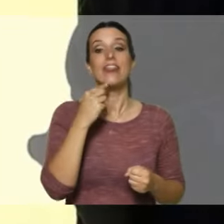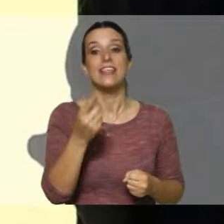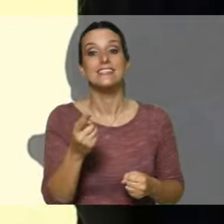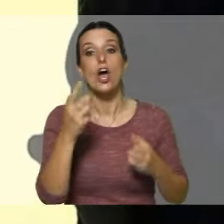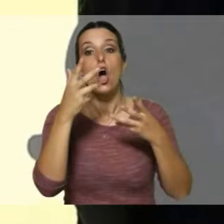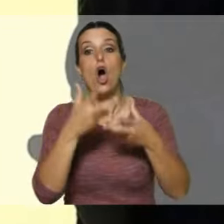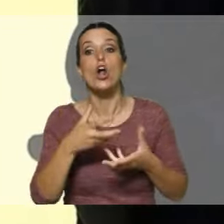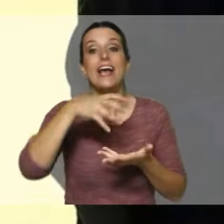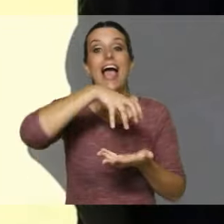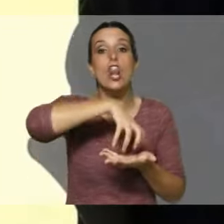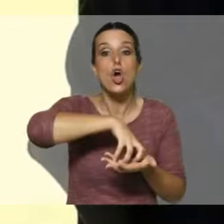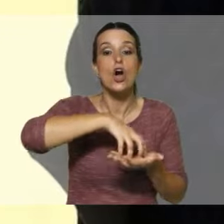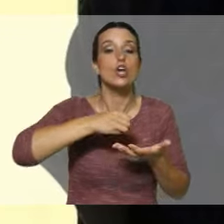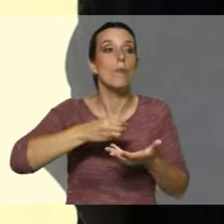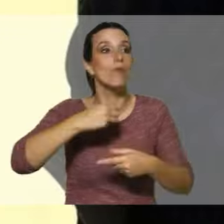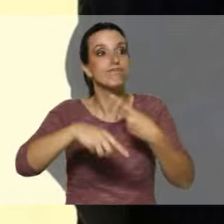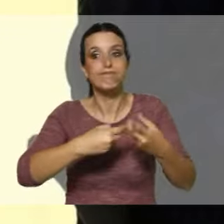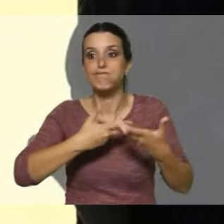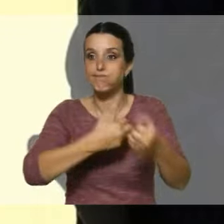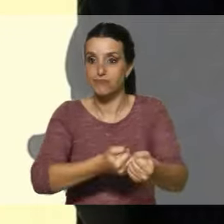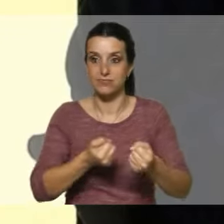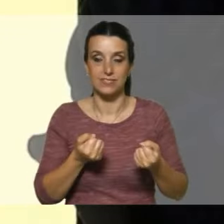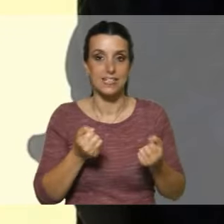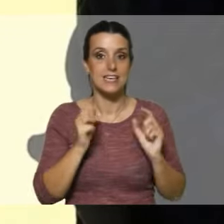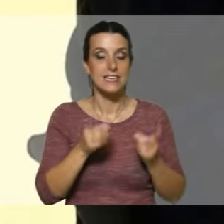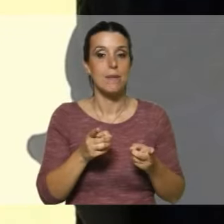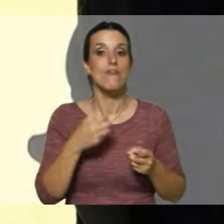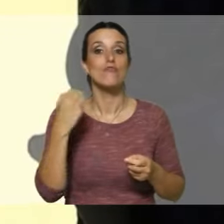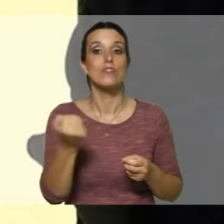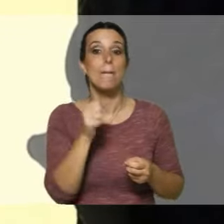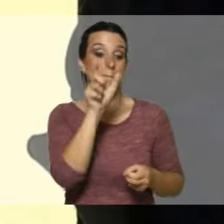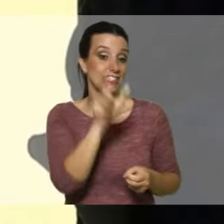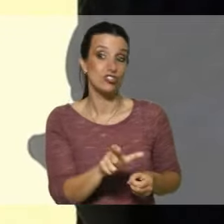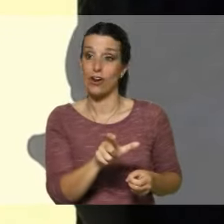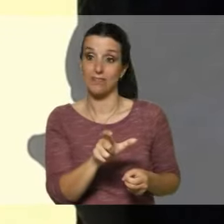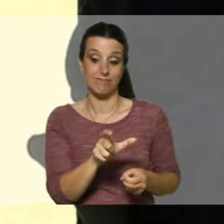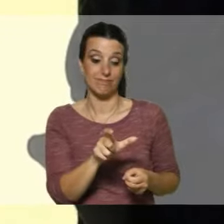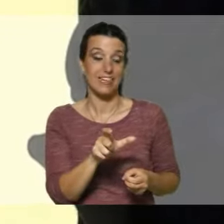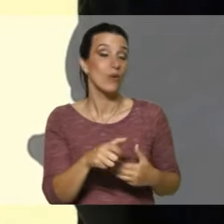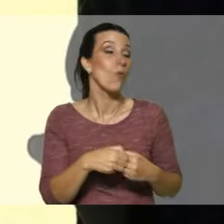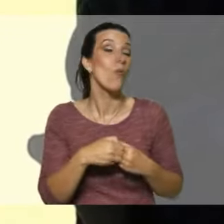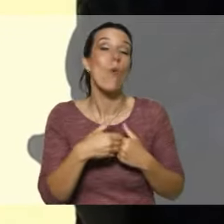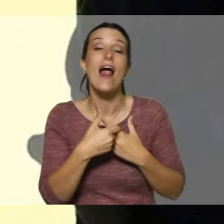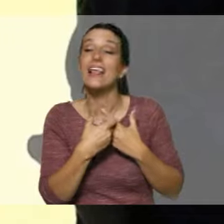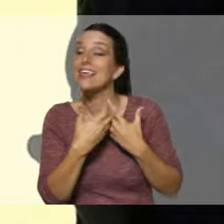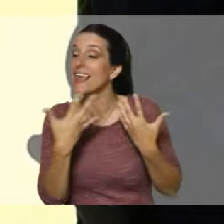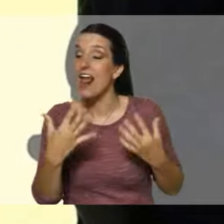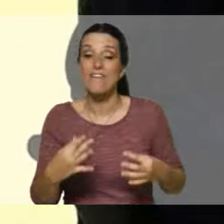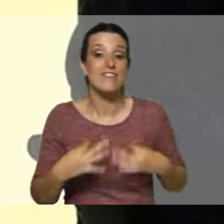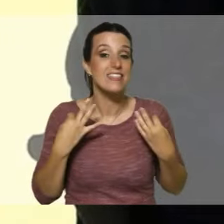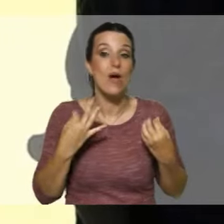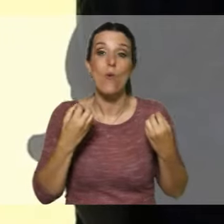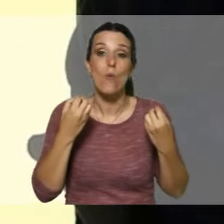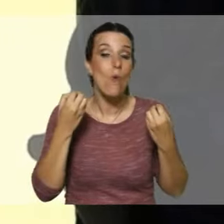órgano y el soporte del órgano Ah y el soporte del órgano es la persona y en cualquier aspecto de la vida en cualquier